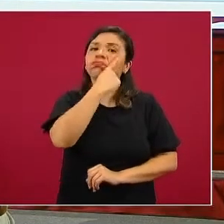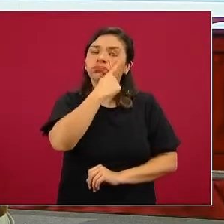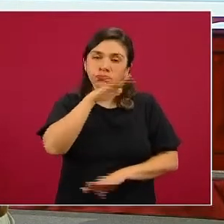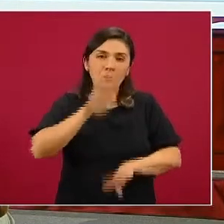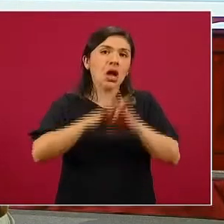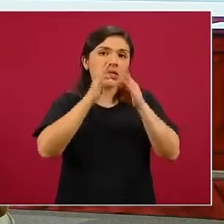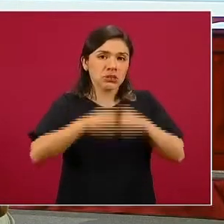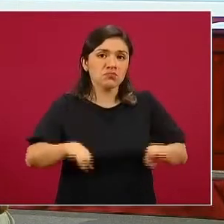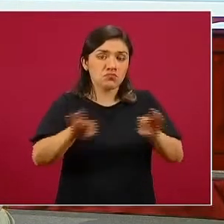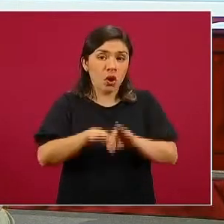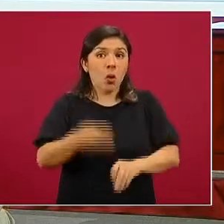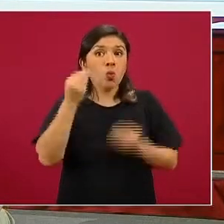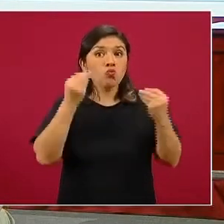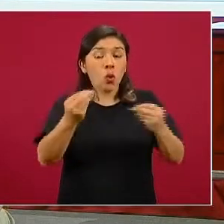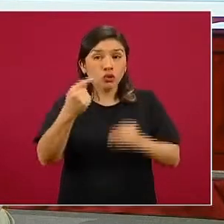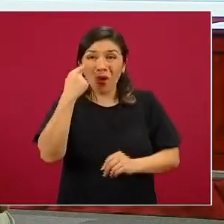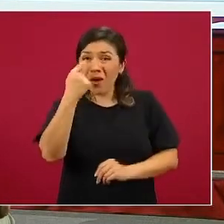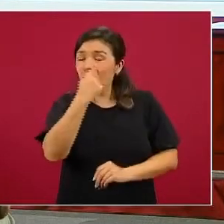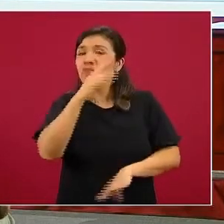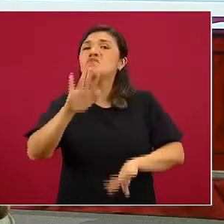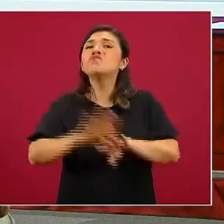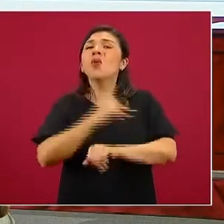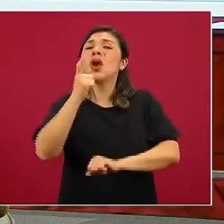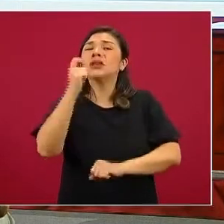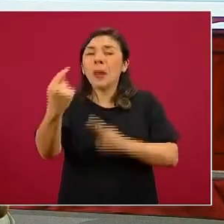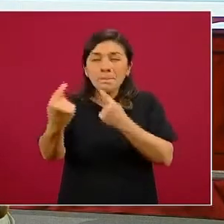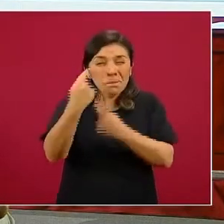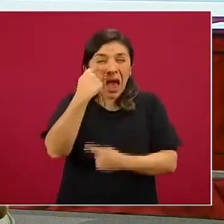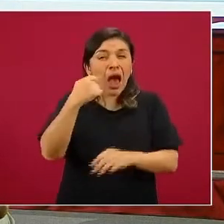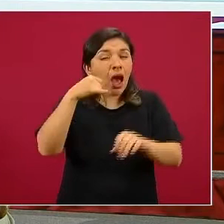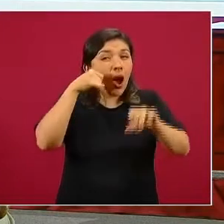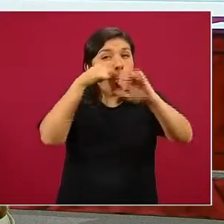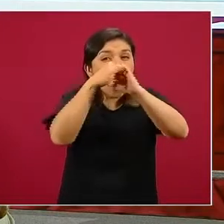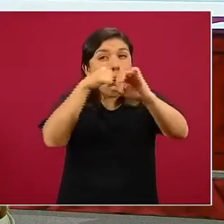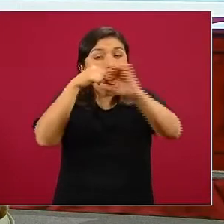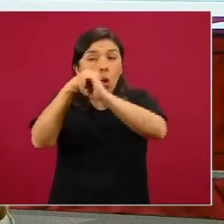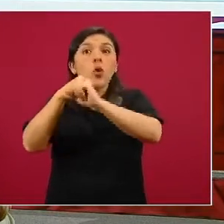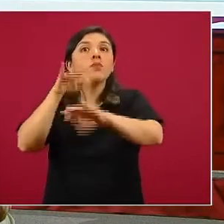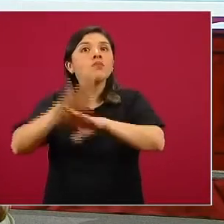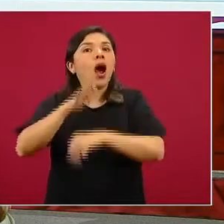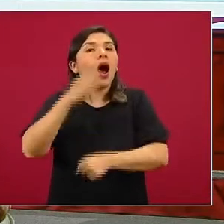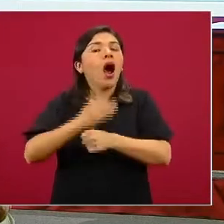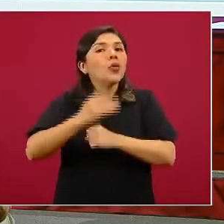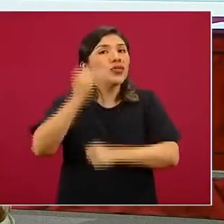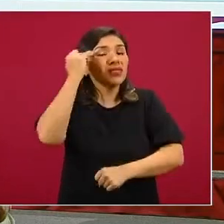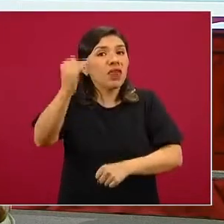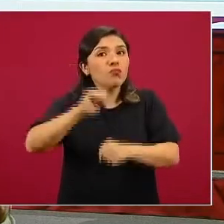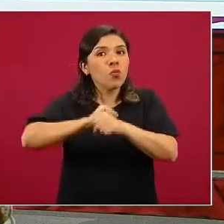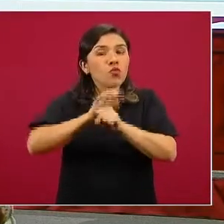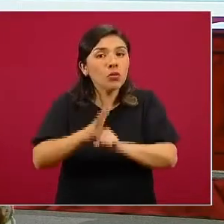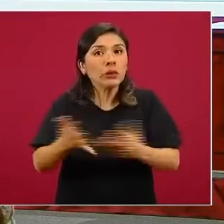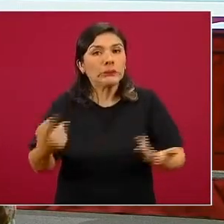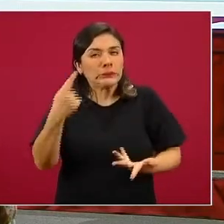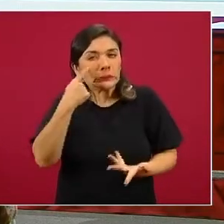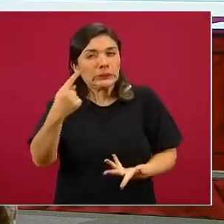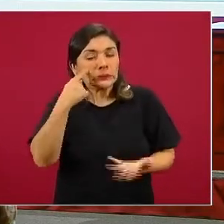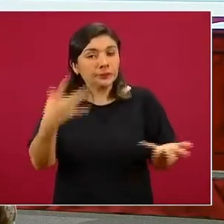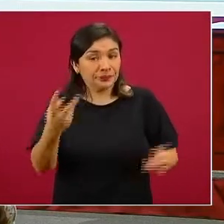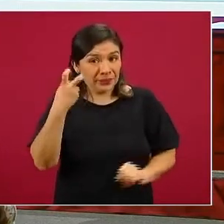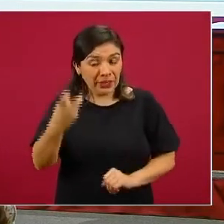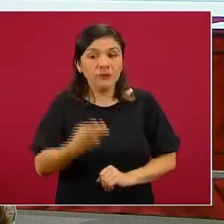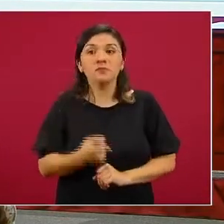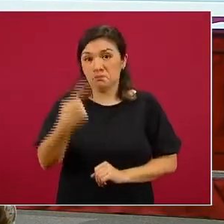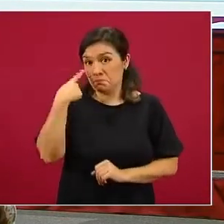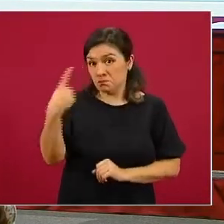muchos casos de córnea por perforación de la córnea se tuvieron que atender en esta época de COVID. Y vean ustedes cómo